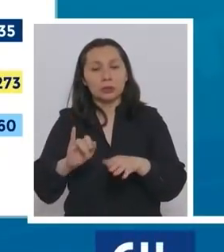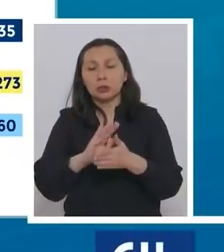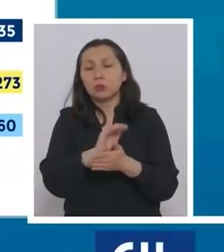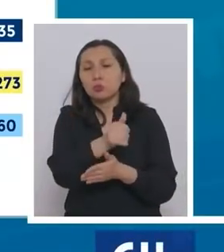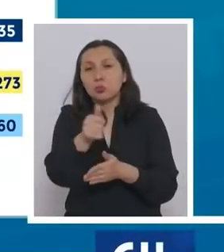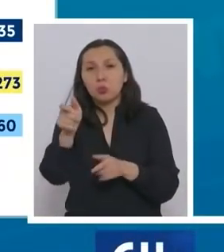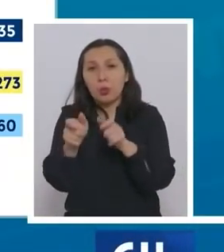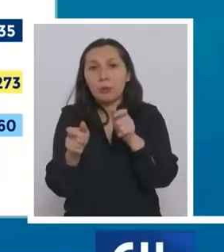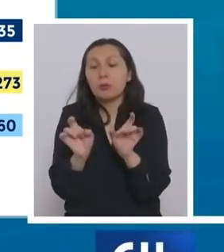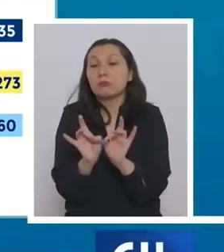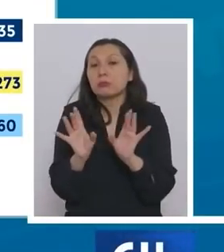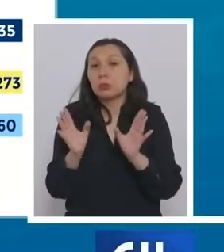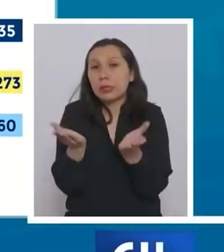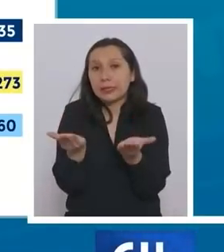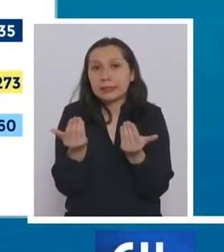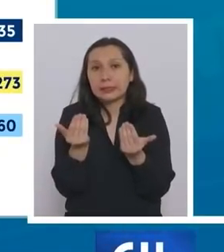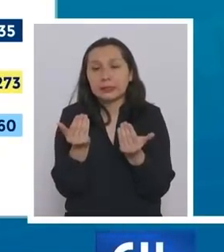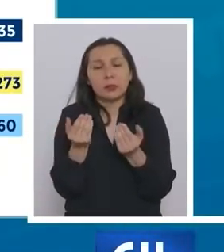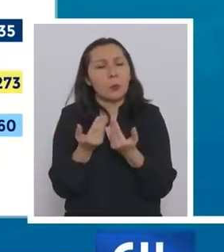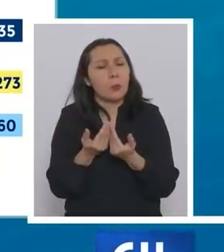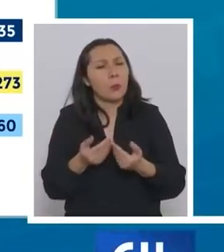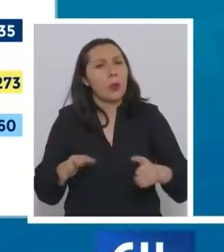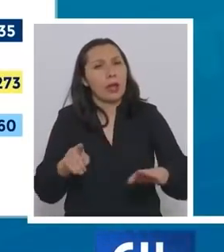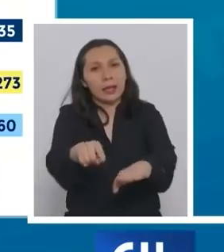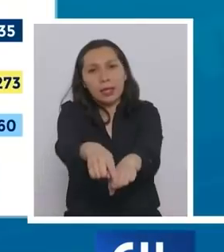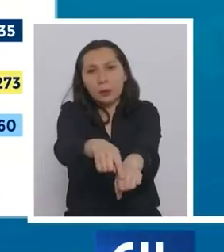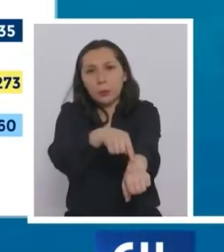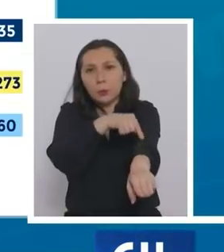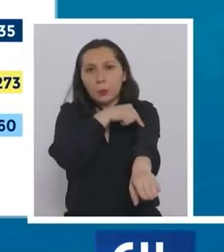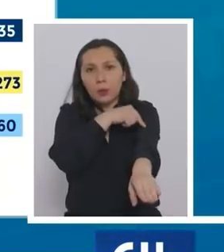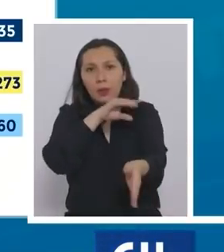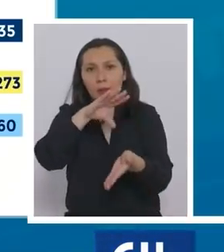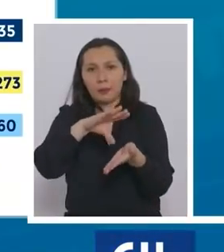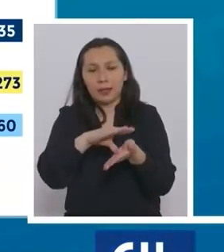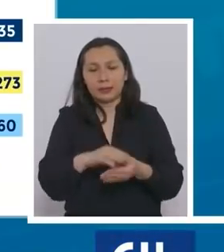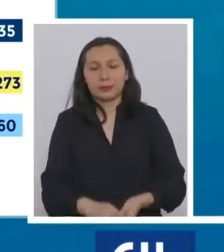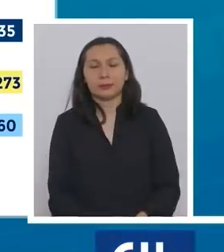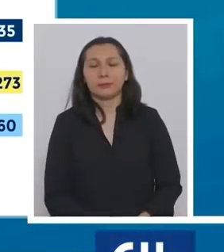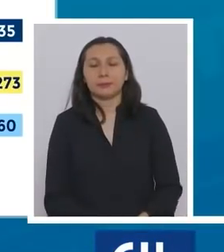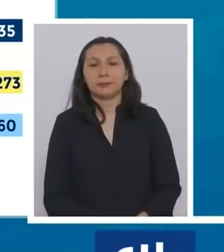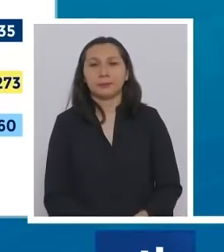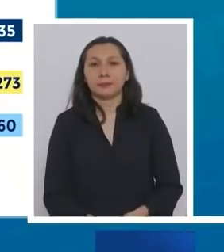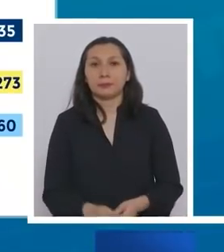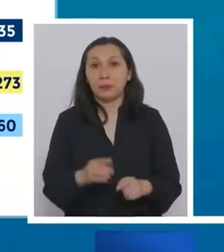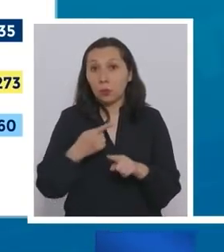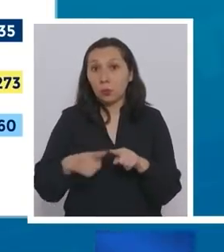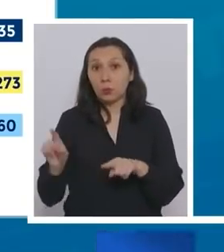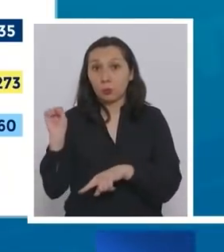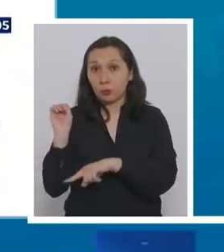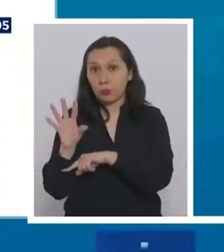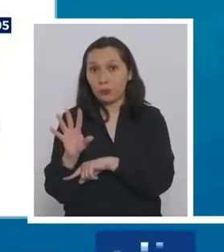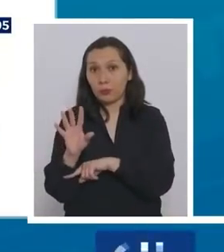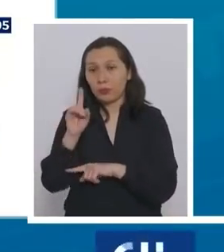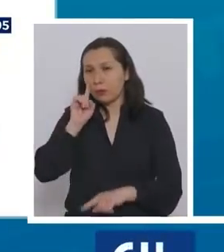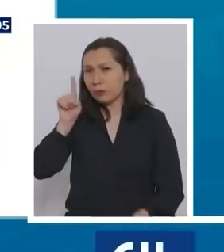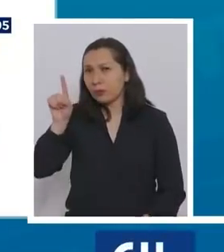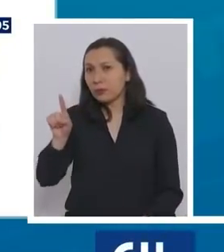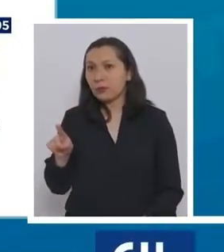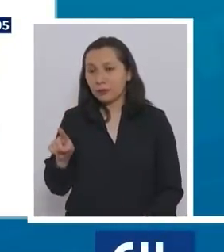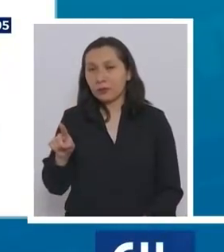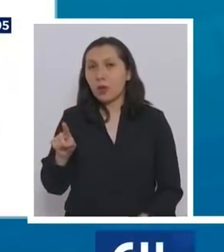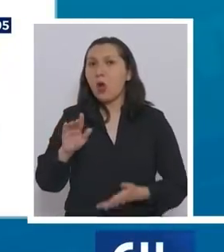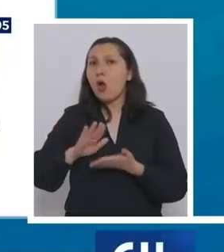los pacientes que lo puedan requerir en cualquier parte del país. En la siguiente lámina se puede apreciar